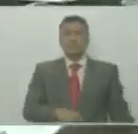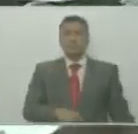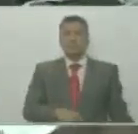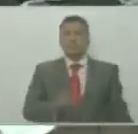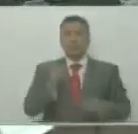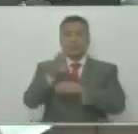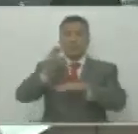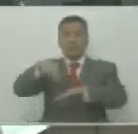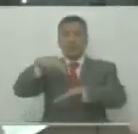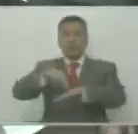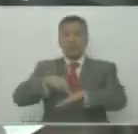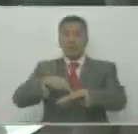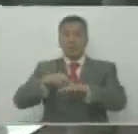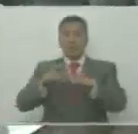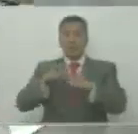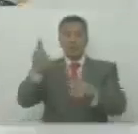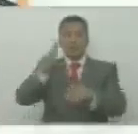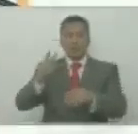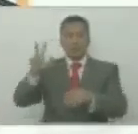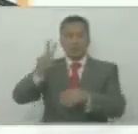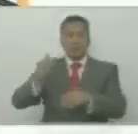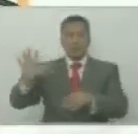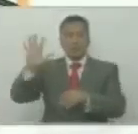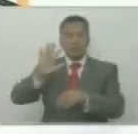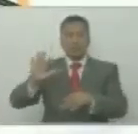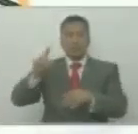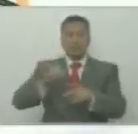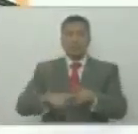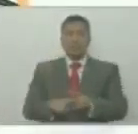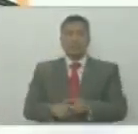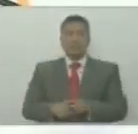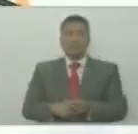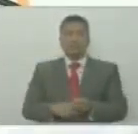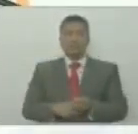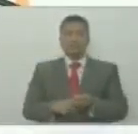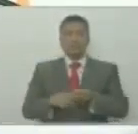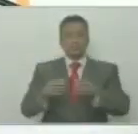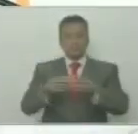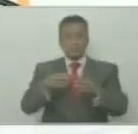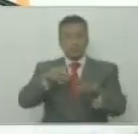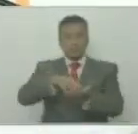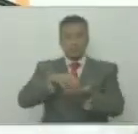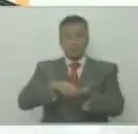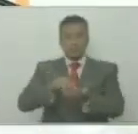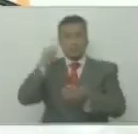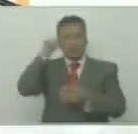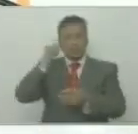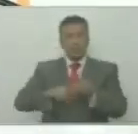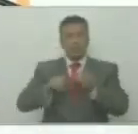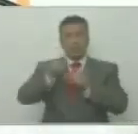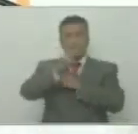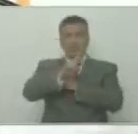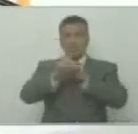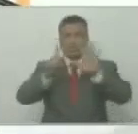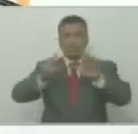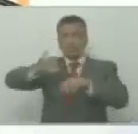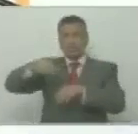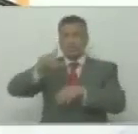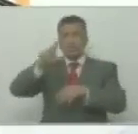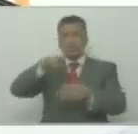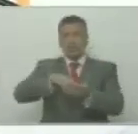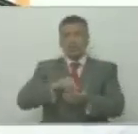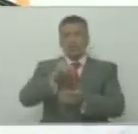Asamblea Nacional de la República Bolivariana de Venezuela. Sesión ordinaria de fecha martes 26 de julio